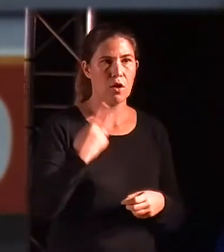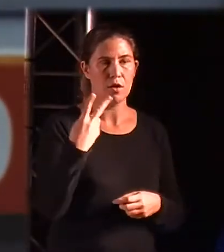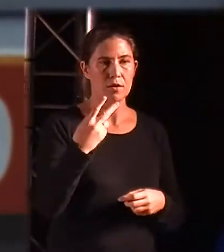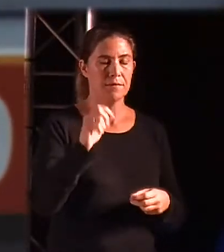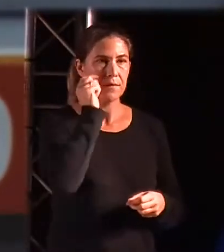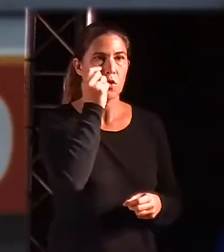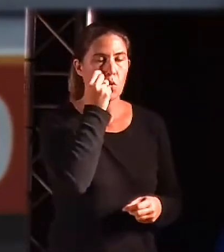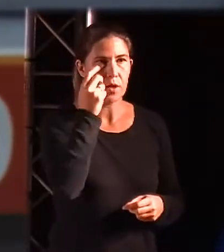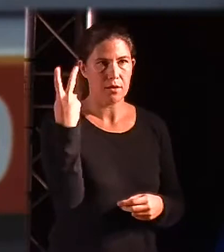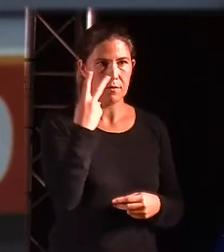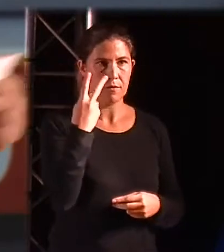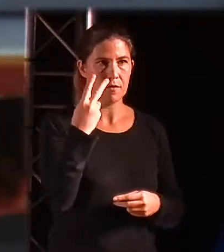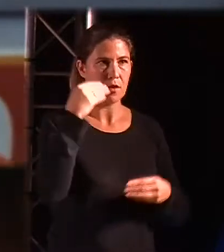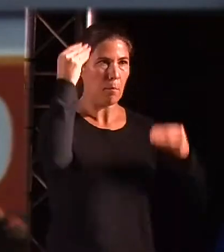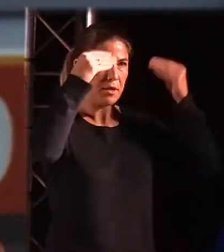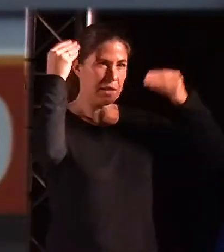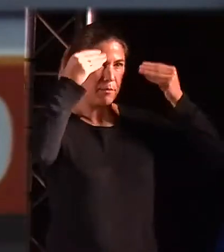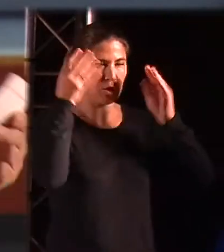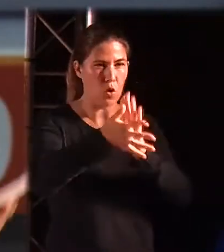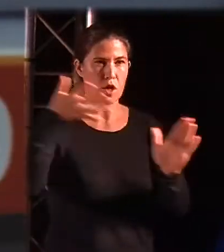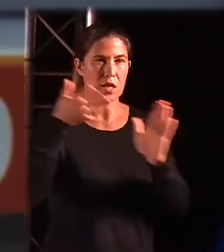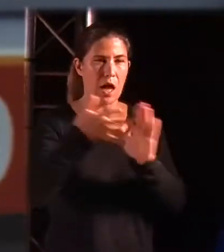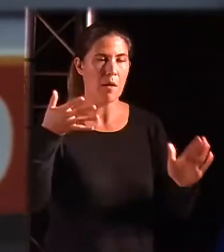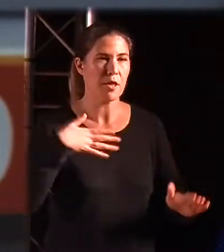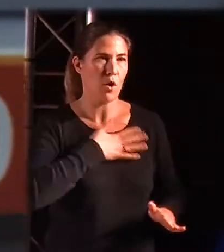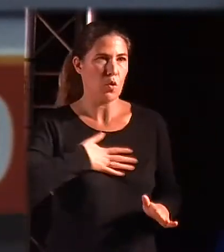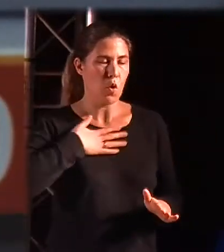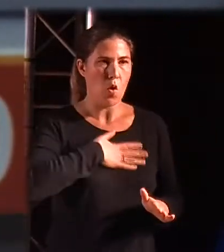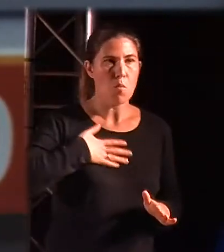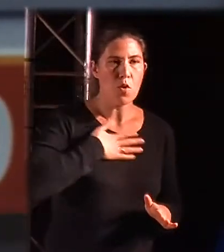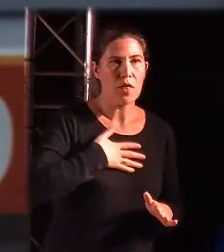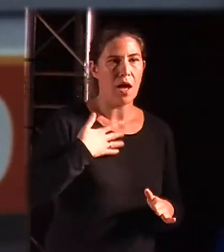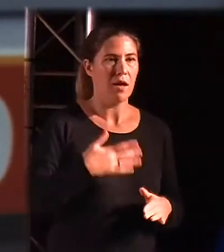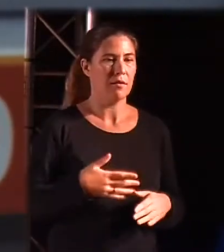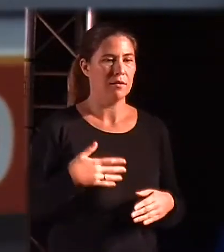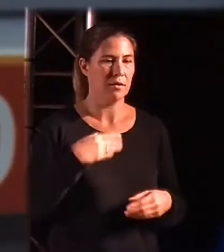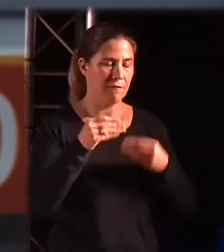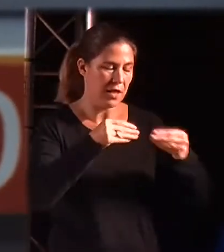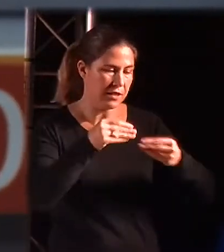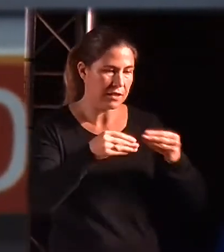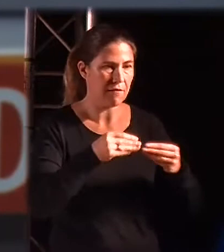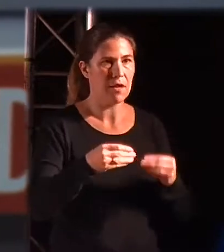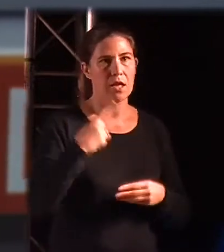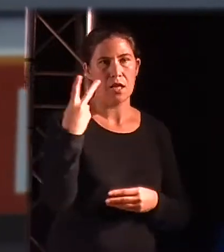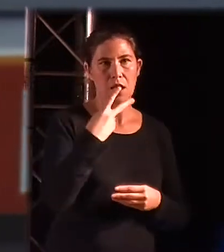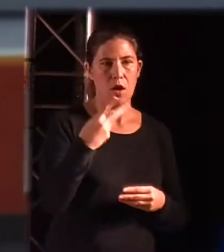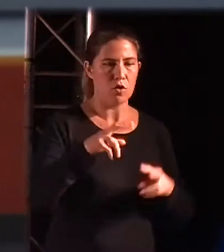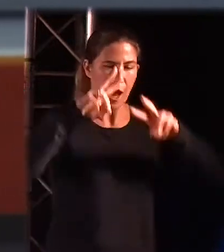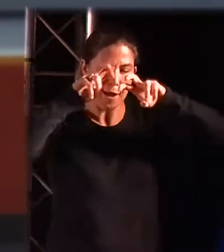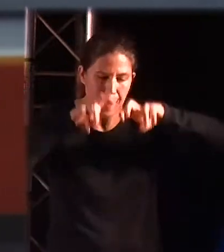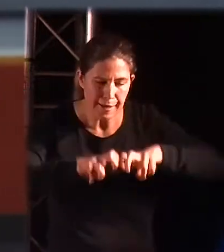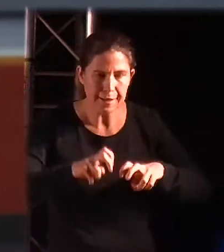formas de pensar. Una es rápida, es agradable, flexible, estupenda, y la otra es ardua,